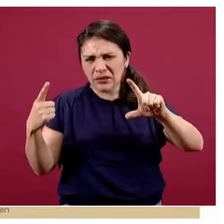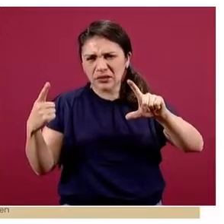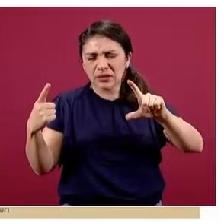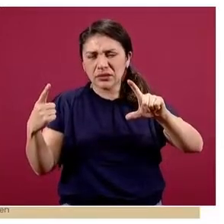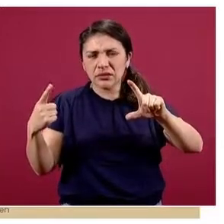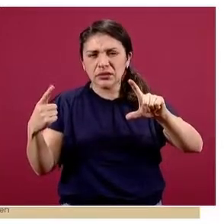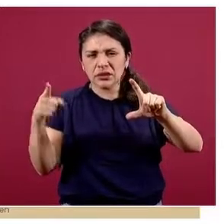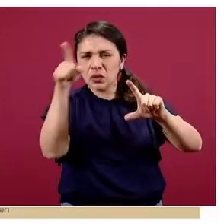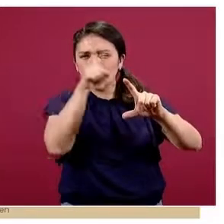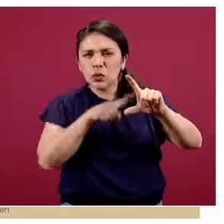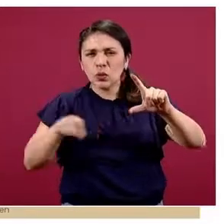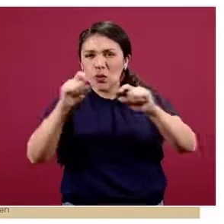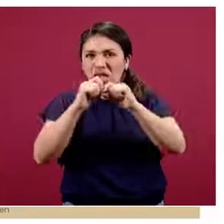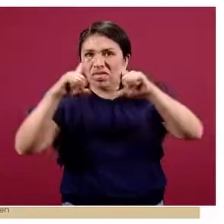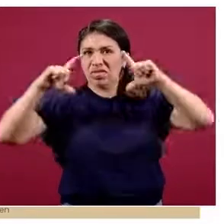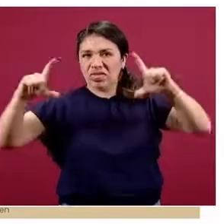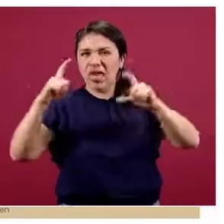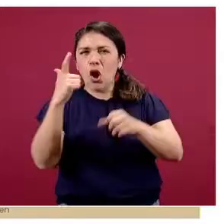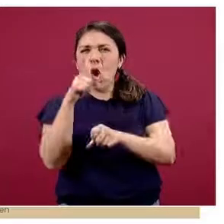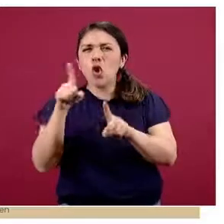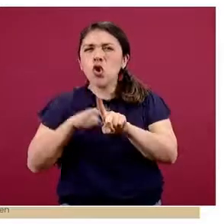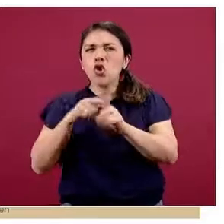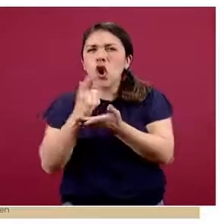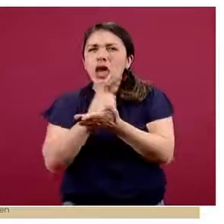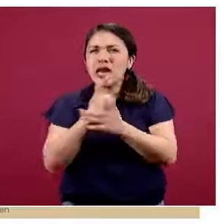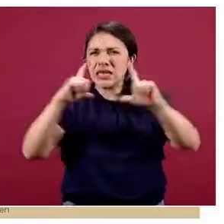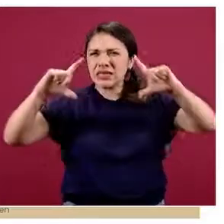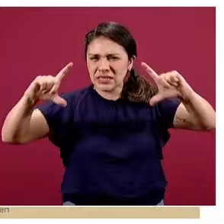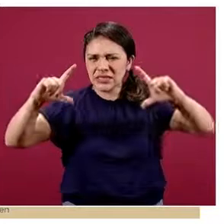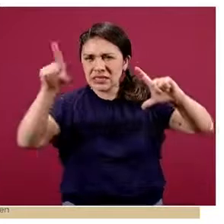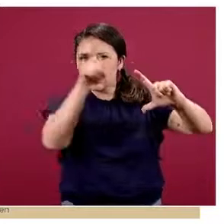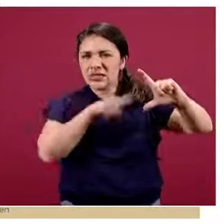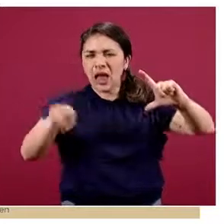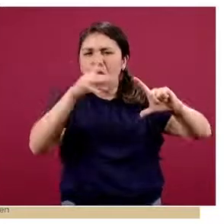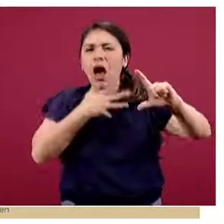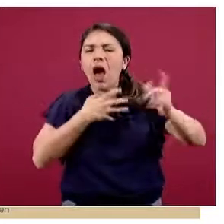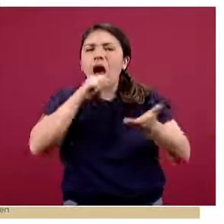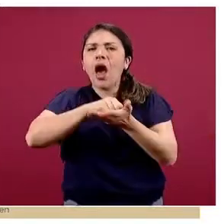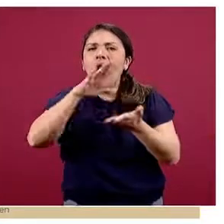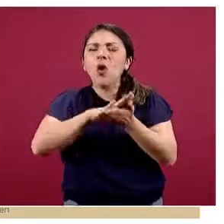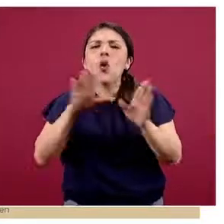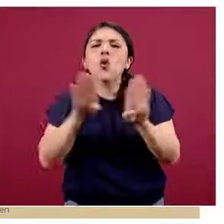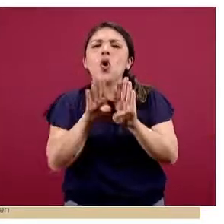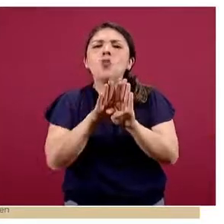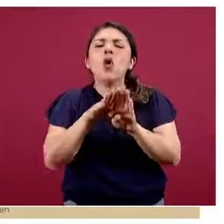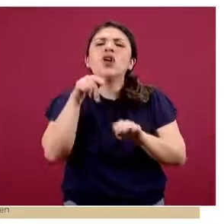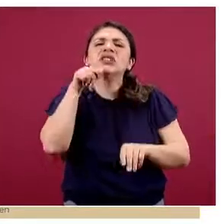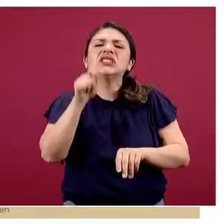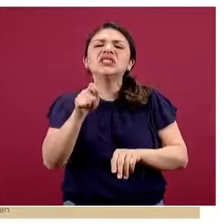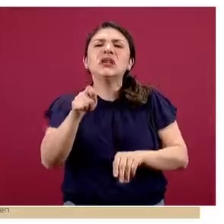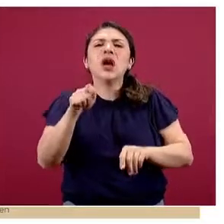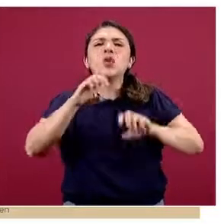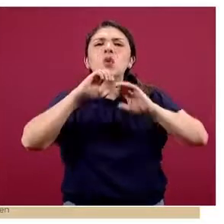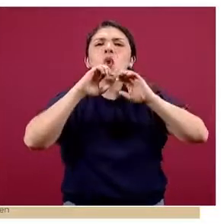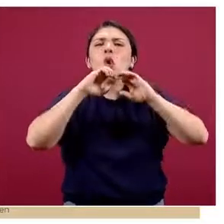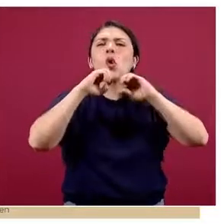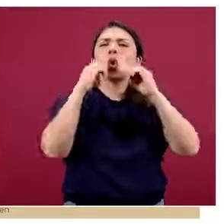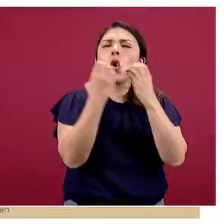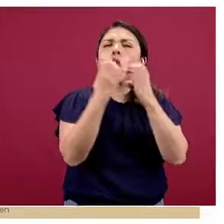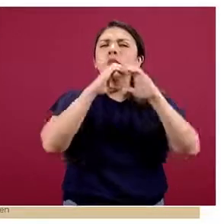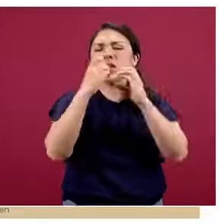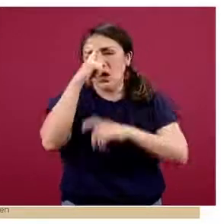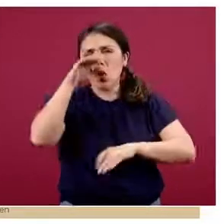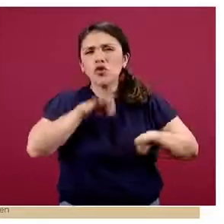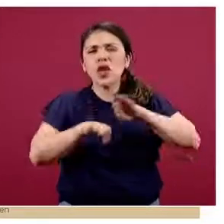más grande, que es el gris, se establecen los comités o los órganos operativos de emergencias generales, que